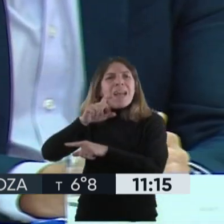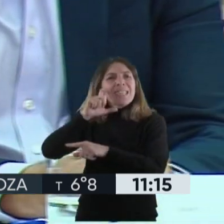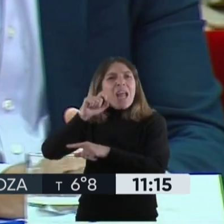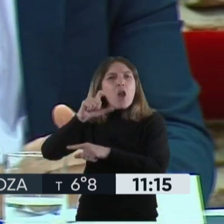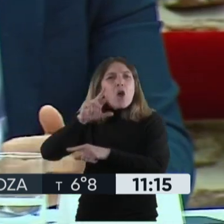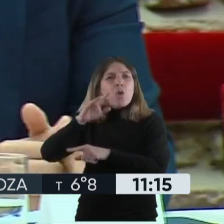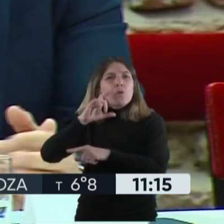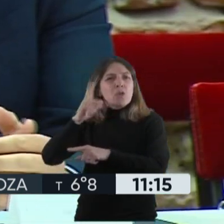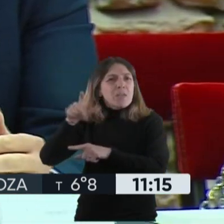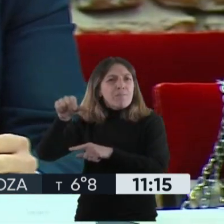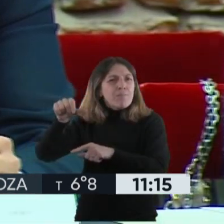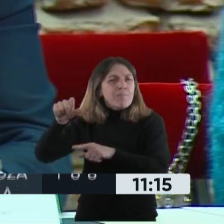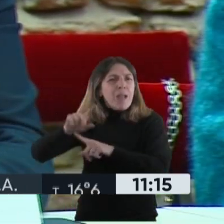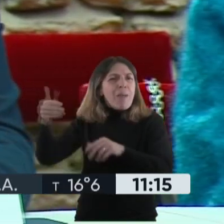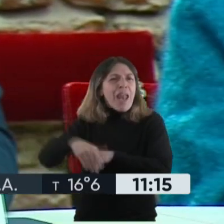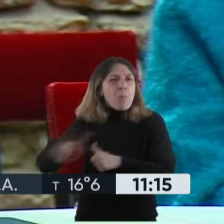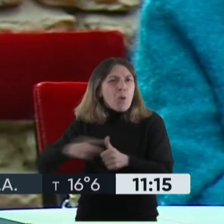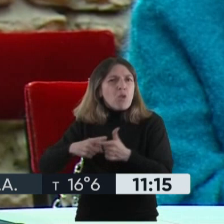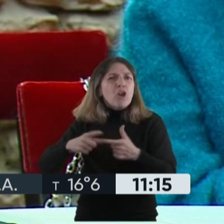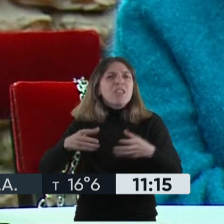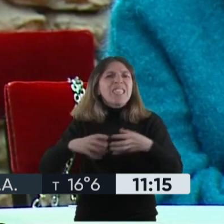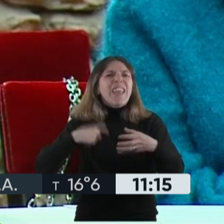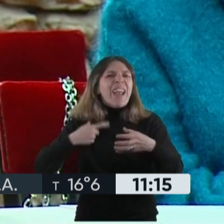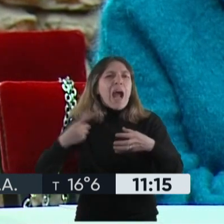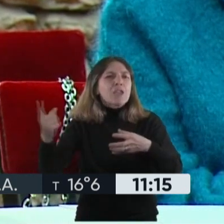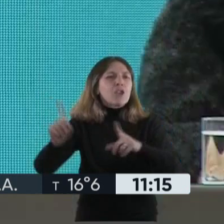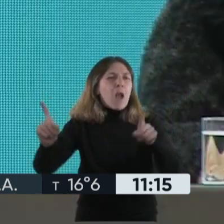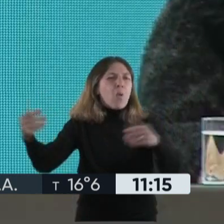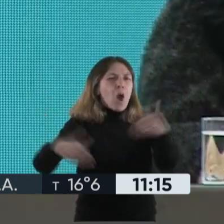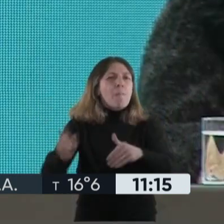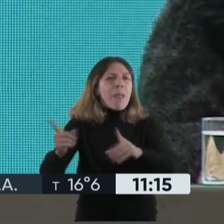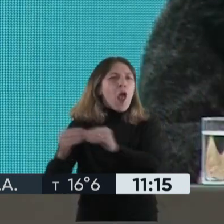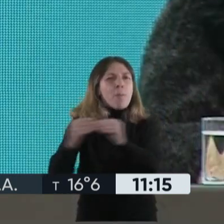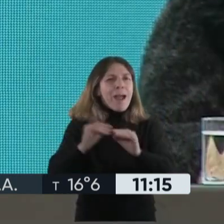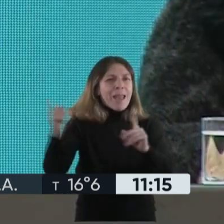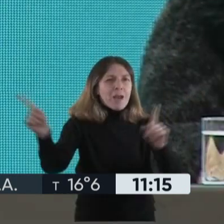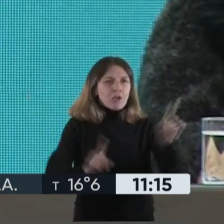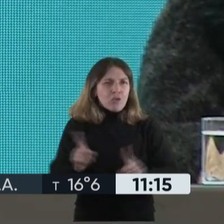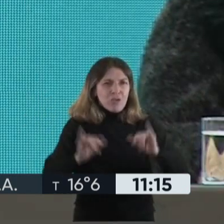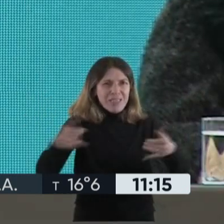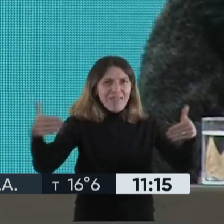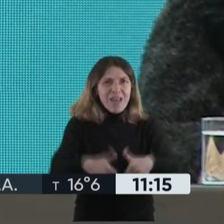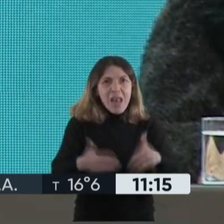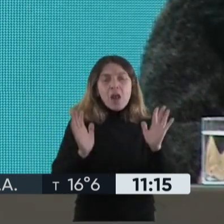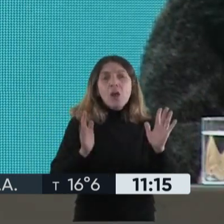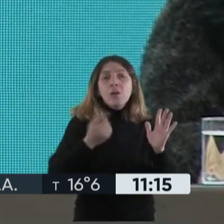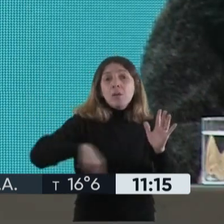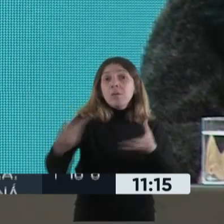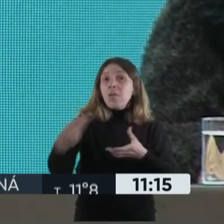estar, y varios de los sindicatos, pero sí están representados aquí por sus colegas, que han sido